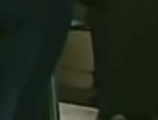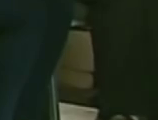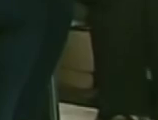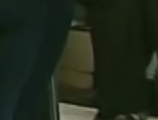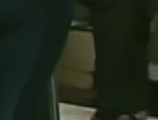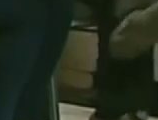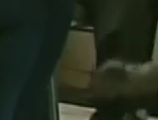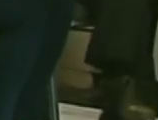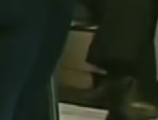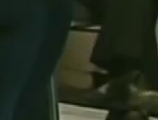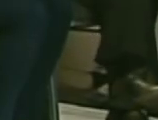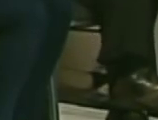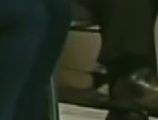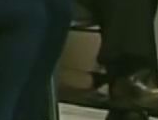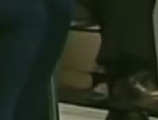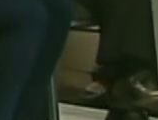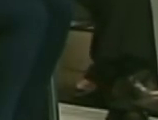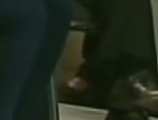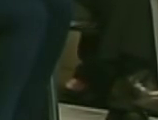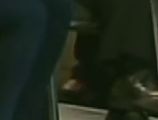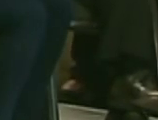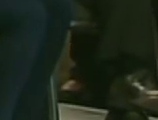Tayyip Erdogan.